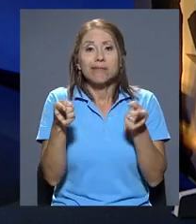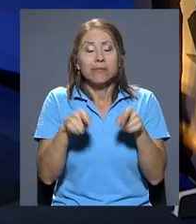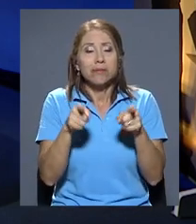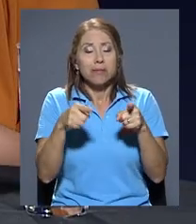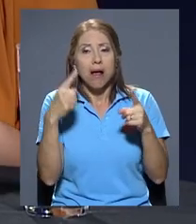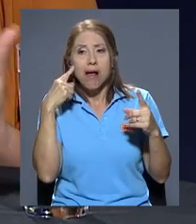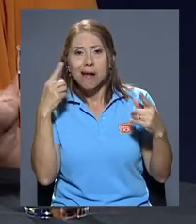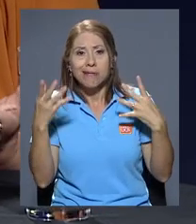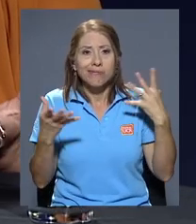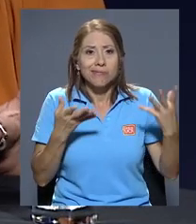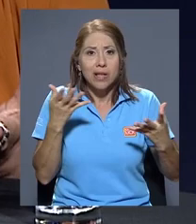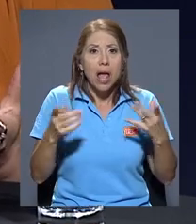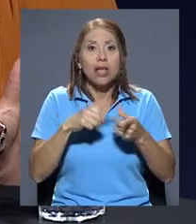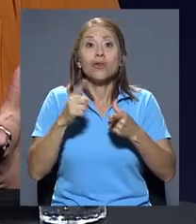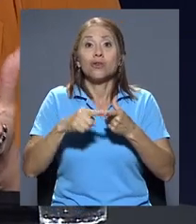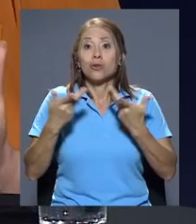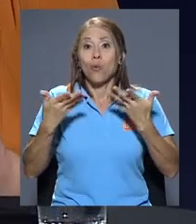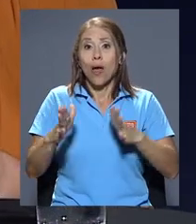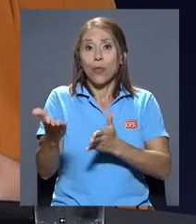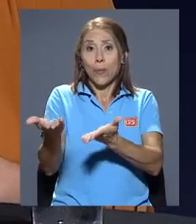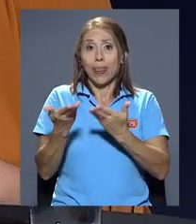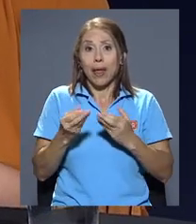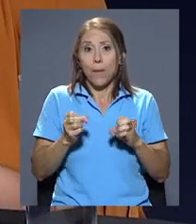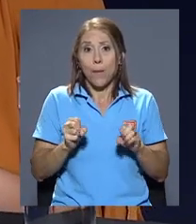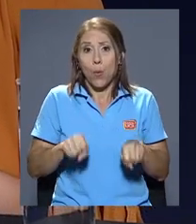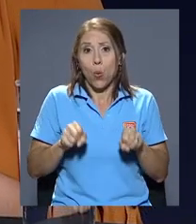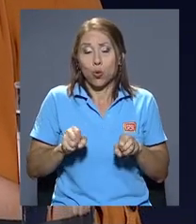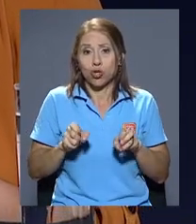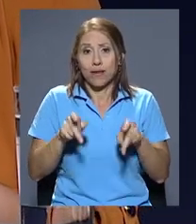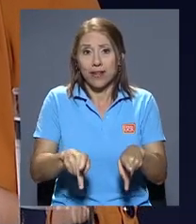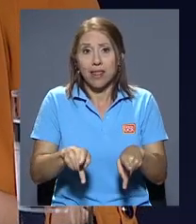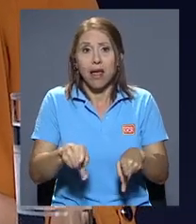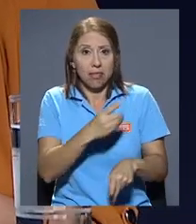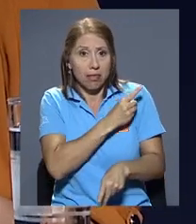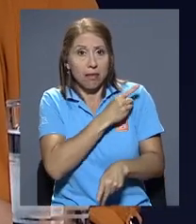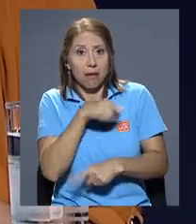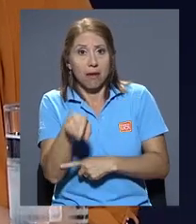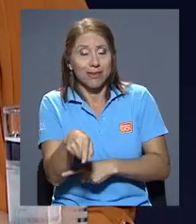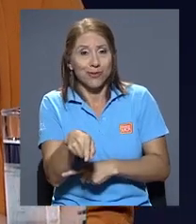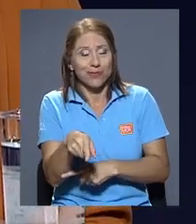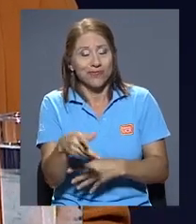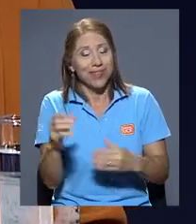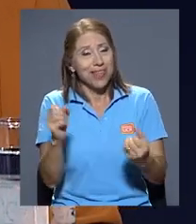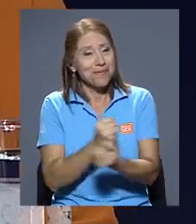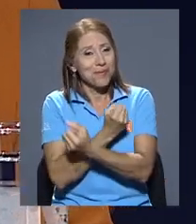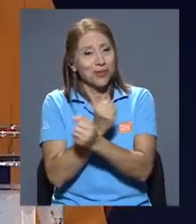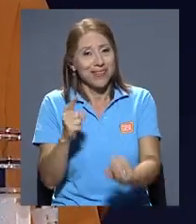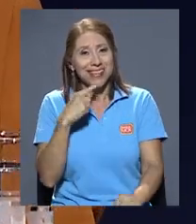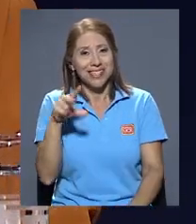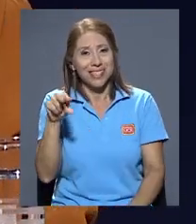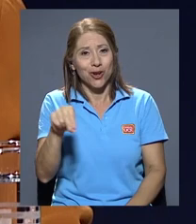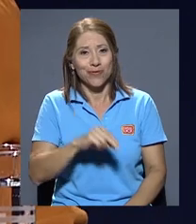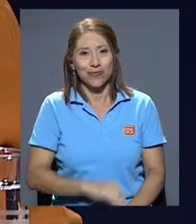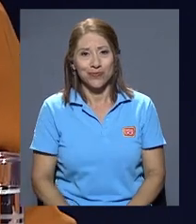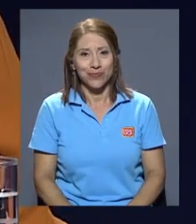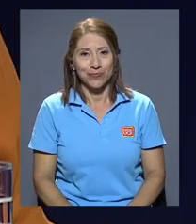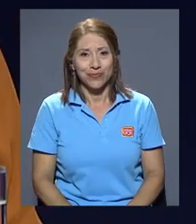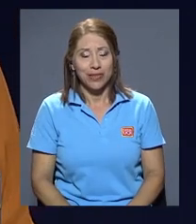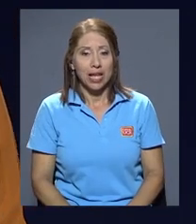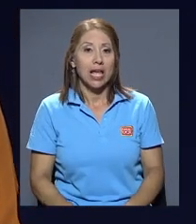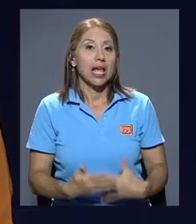que a la hora de recibir la posibilidad de esto era imposible negarse a ello. Y